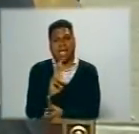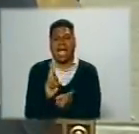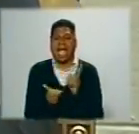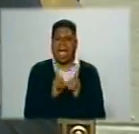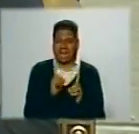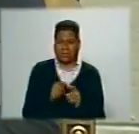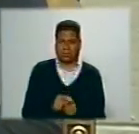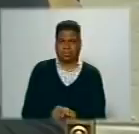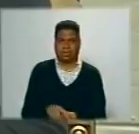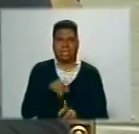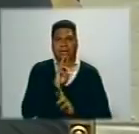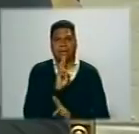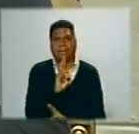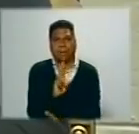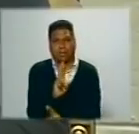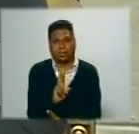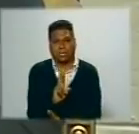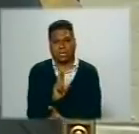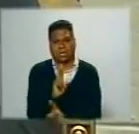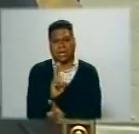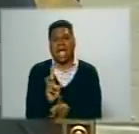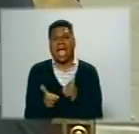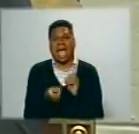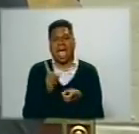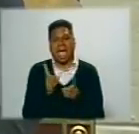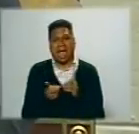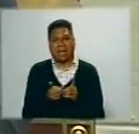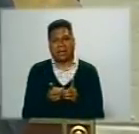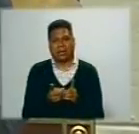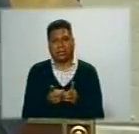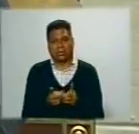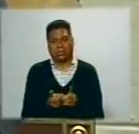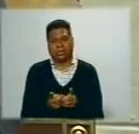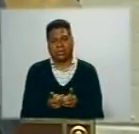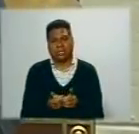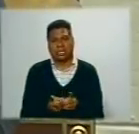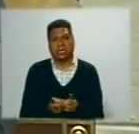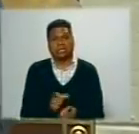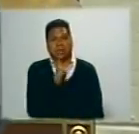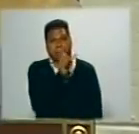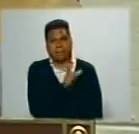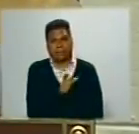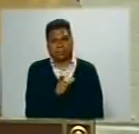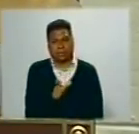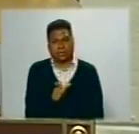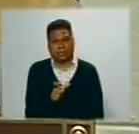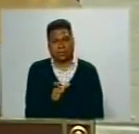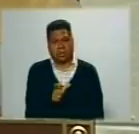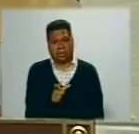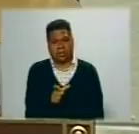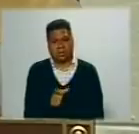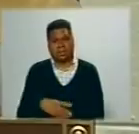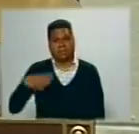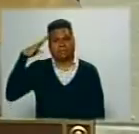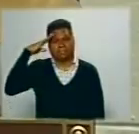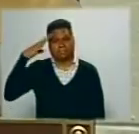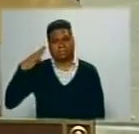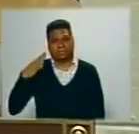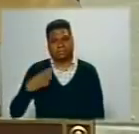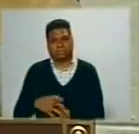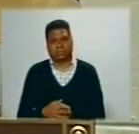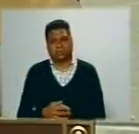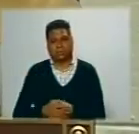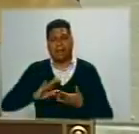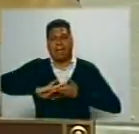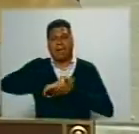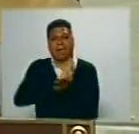a una estrategia de unos soldados que apuestan a eso para acabar con